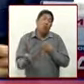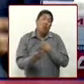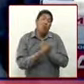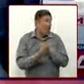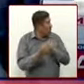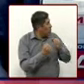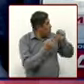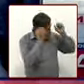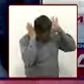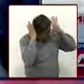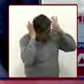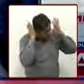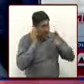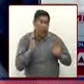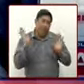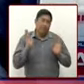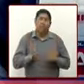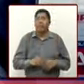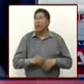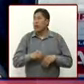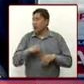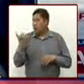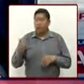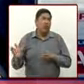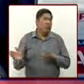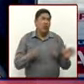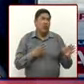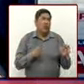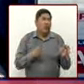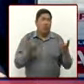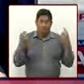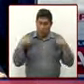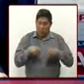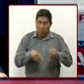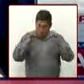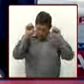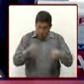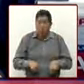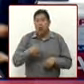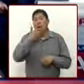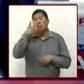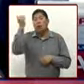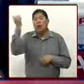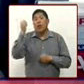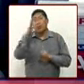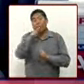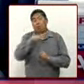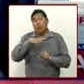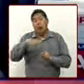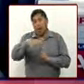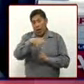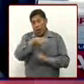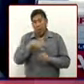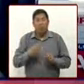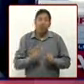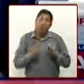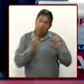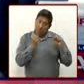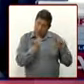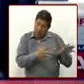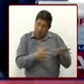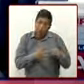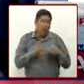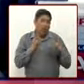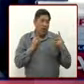de Bolivia. Ahí tenemos. Y hay algo más. Mientras se pueda mejorar los mecanismos y ajustar y dejar de lado